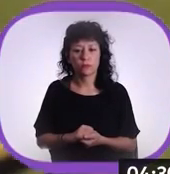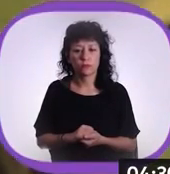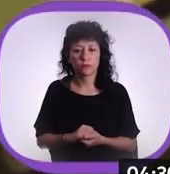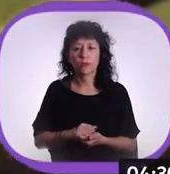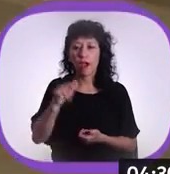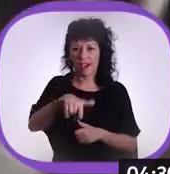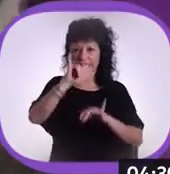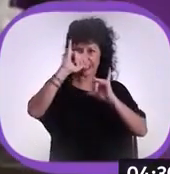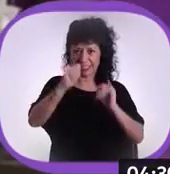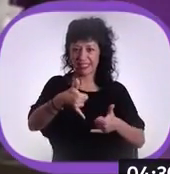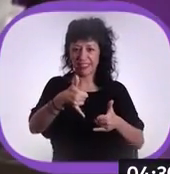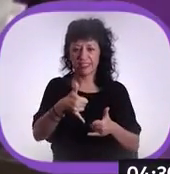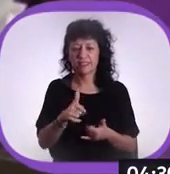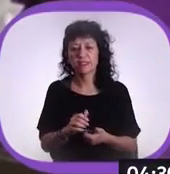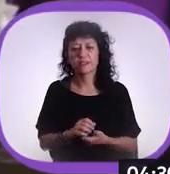¡Sí!